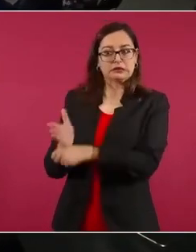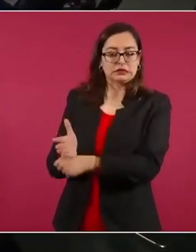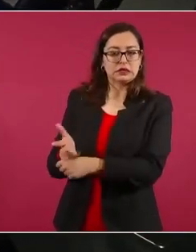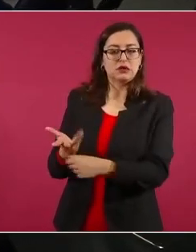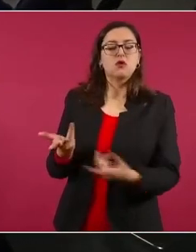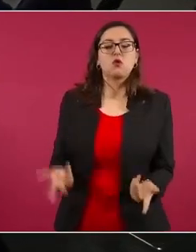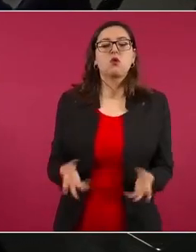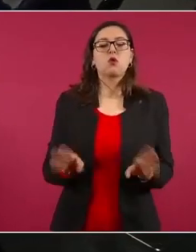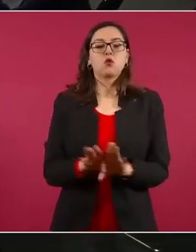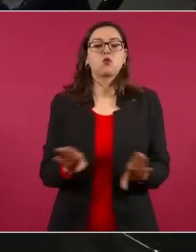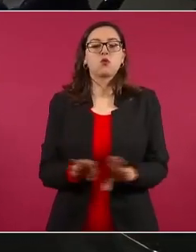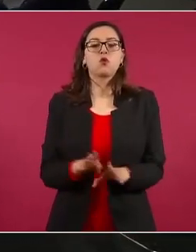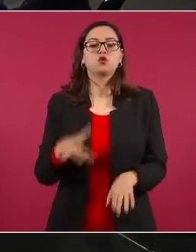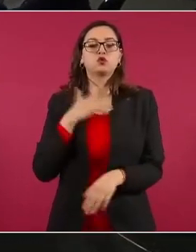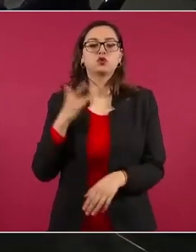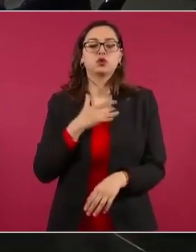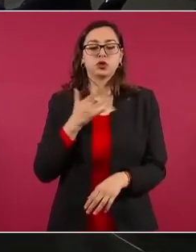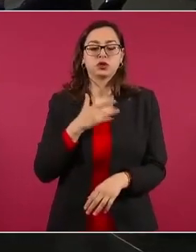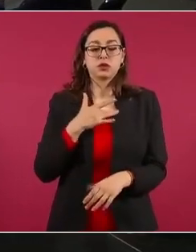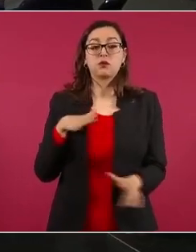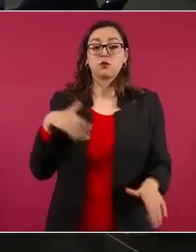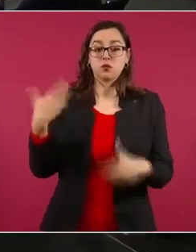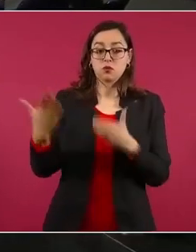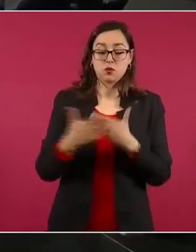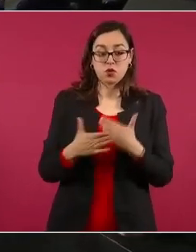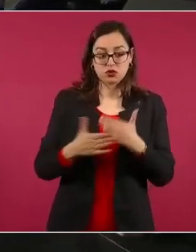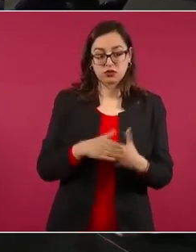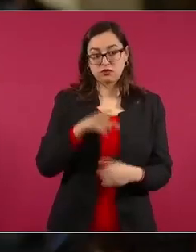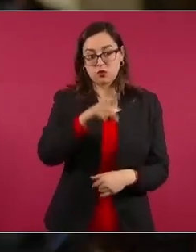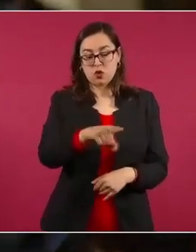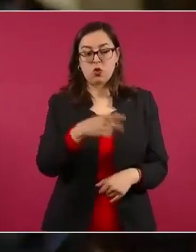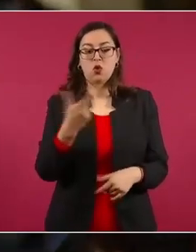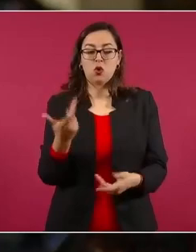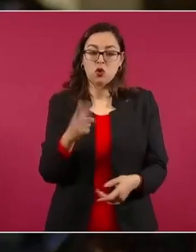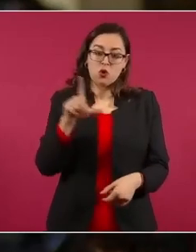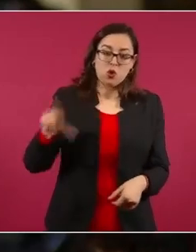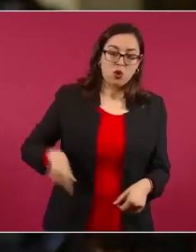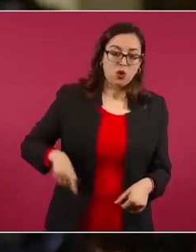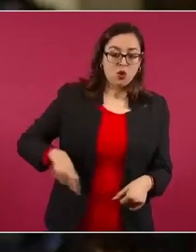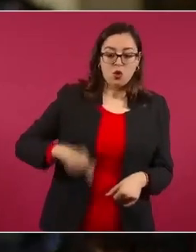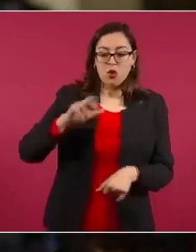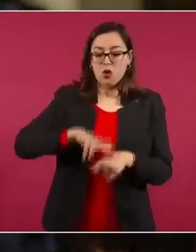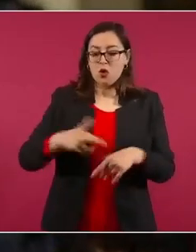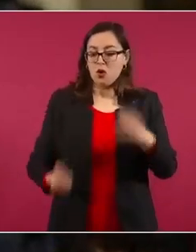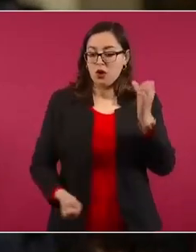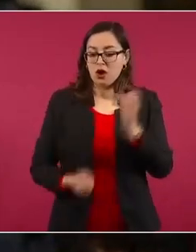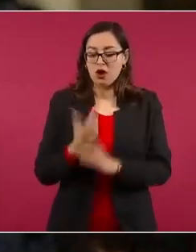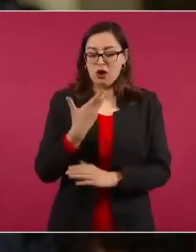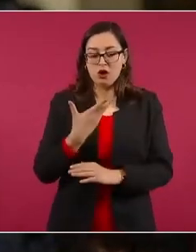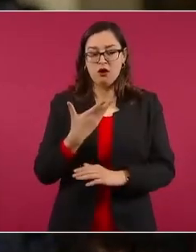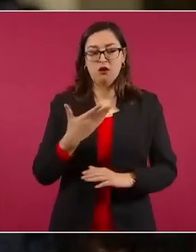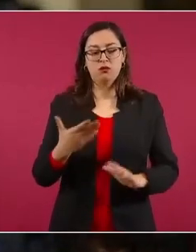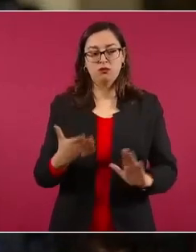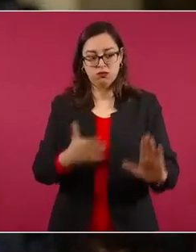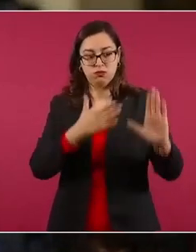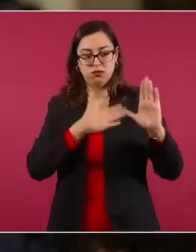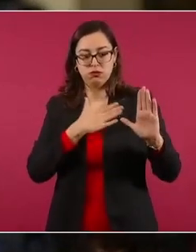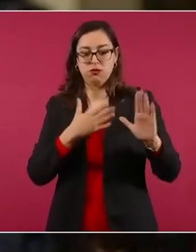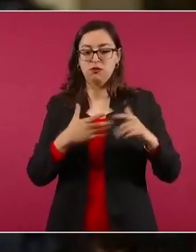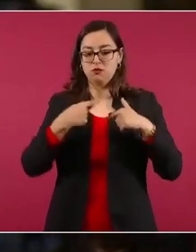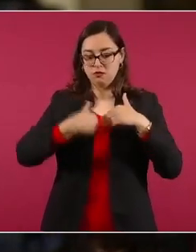federal, en el momento de que tome protesta el doctor, pueda coordinarse esfuerzos y llevar una transición adecuada,